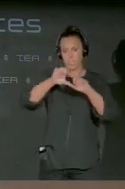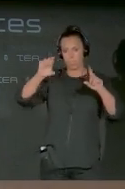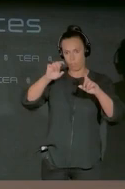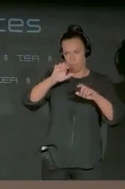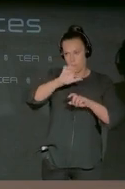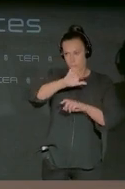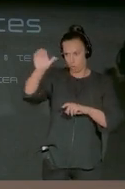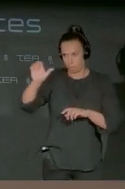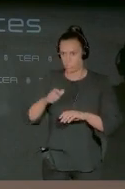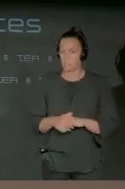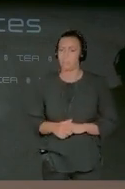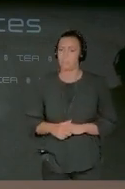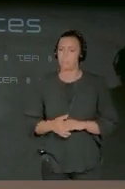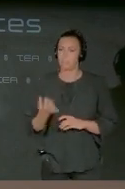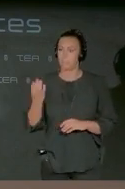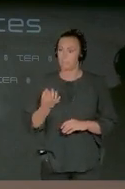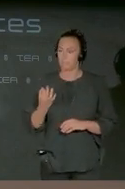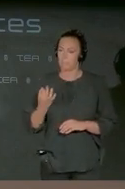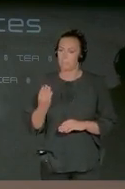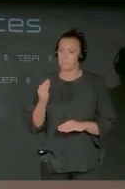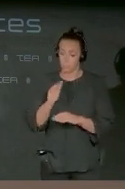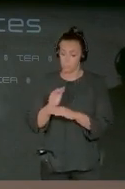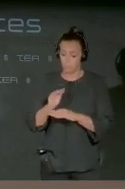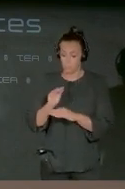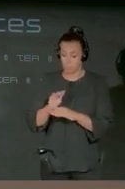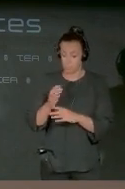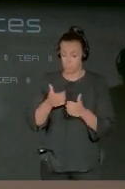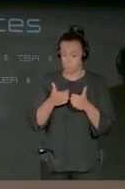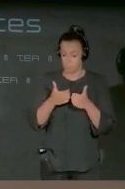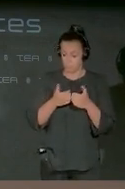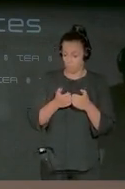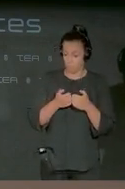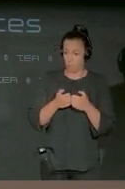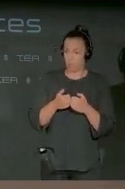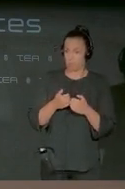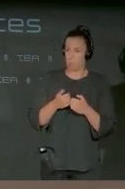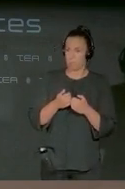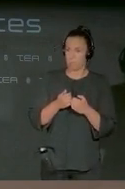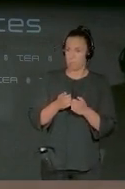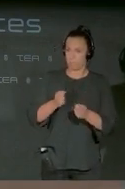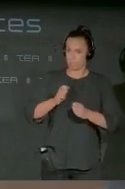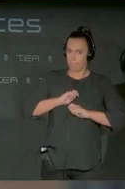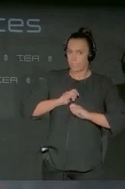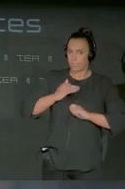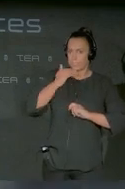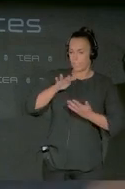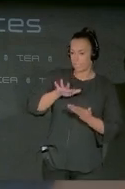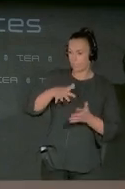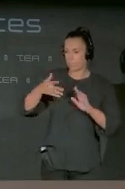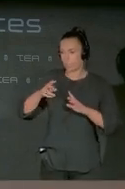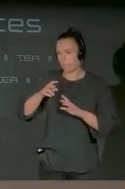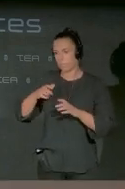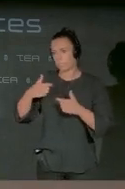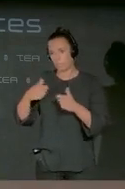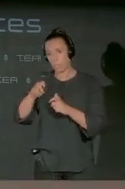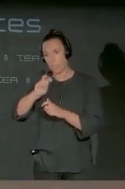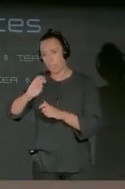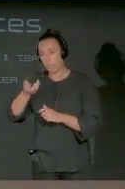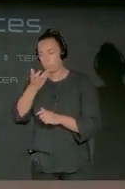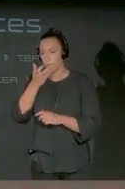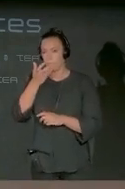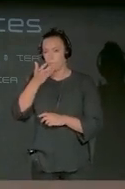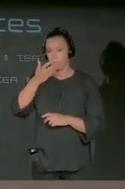del videojuego fuerte supone garantizar una fuente de innovación que permita transformar otros sectores, tanto culturales y de entretenimiento como aquellos que no lo